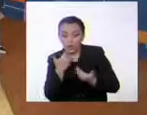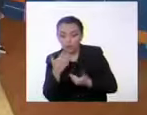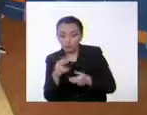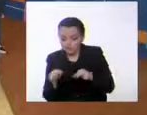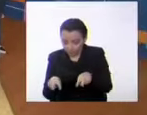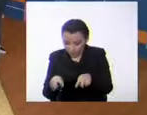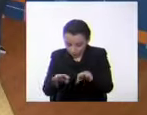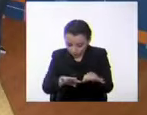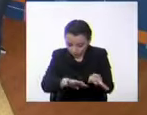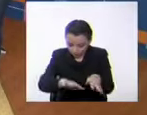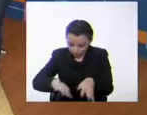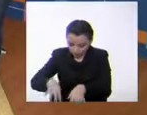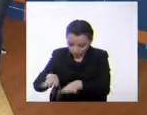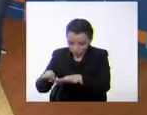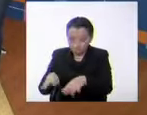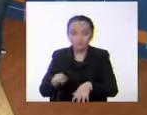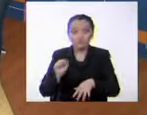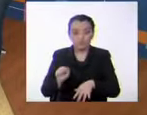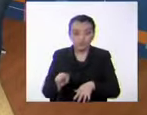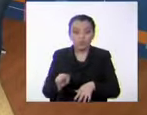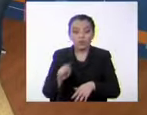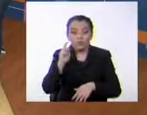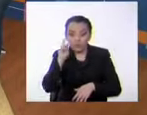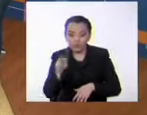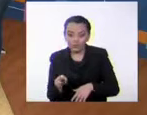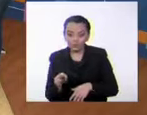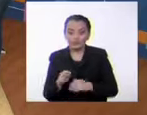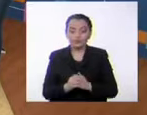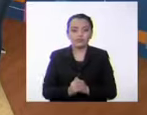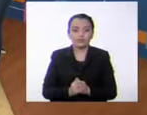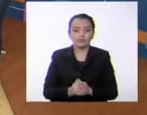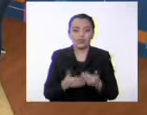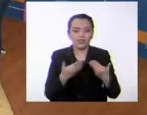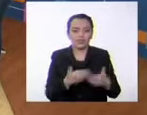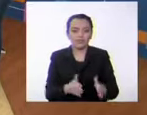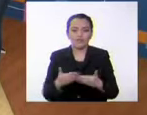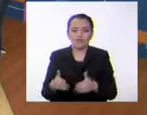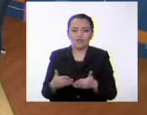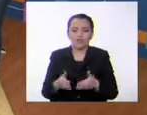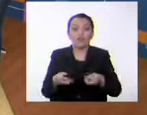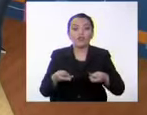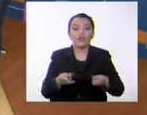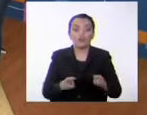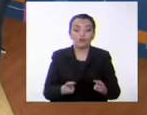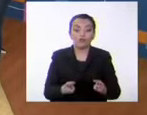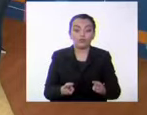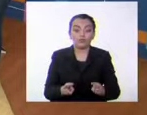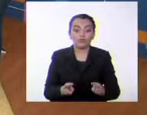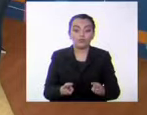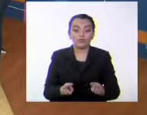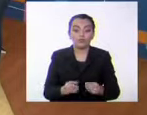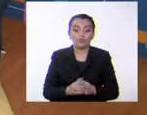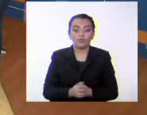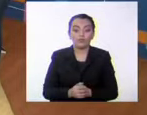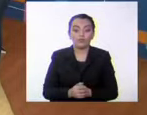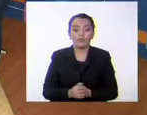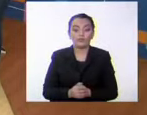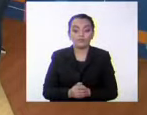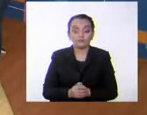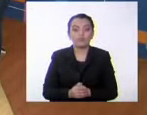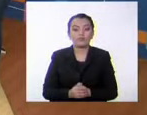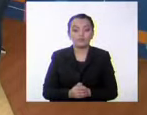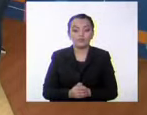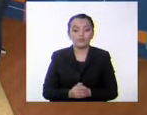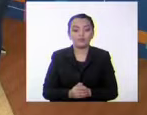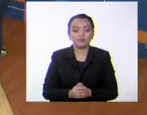observar, sino que existen diferentes formas de tejer lo que son los petates. Ok, entonces, como